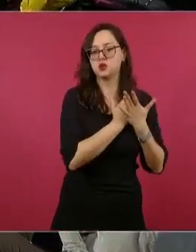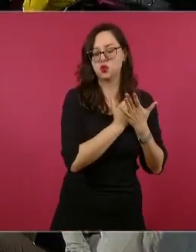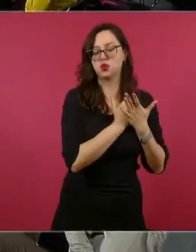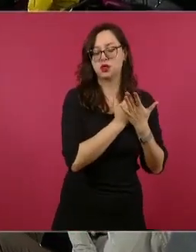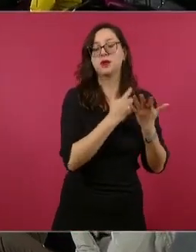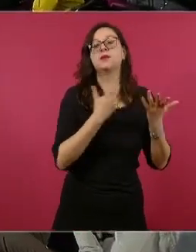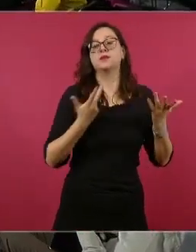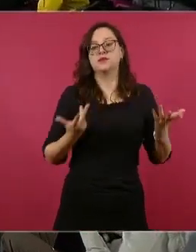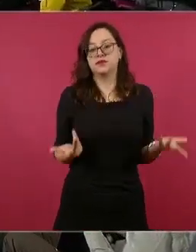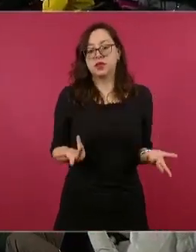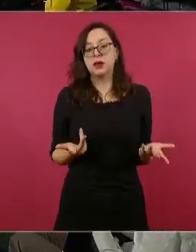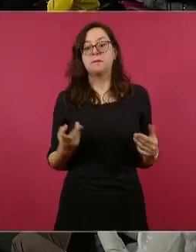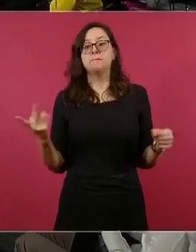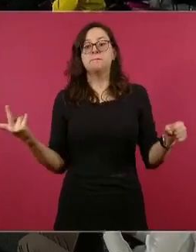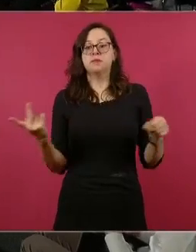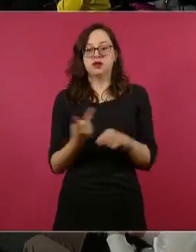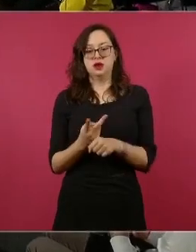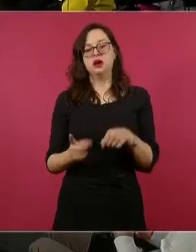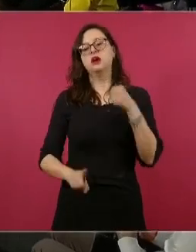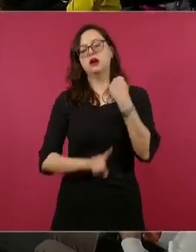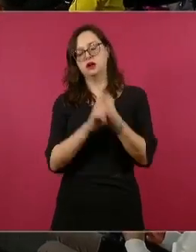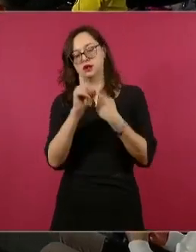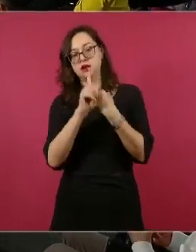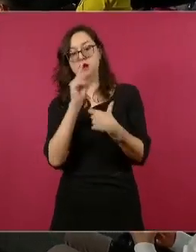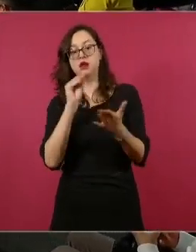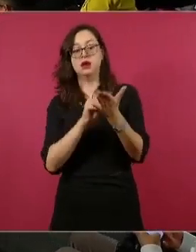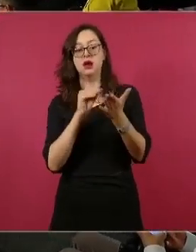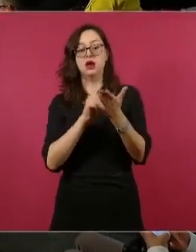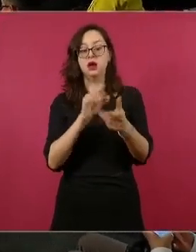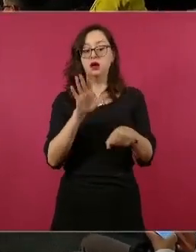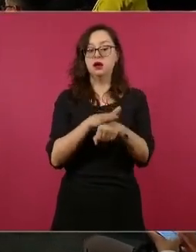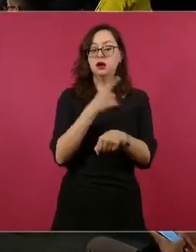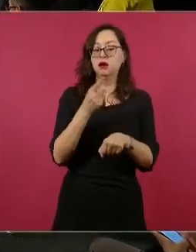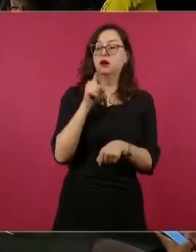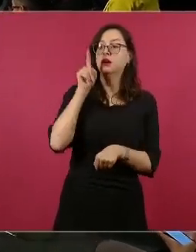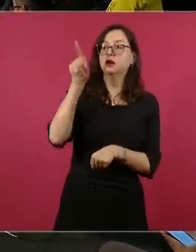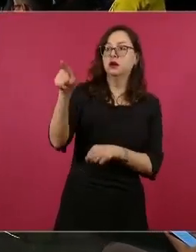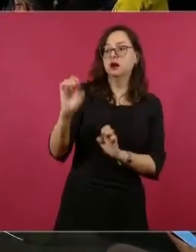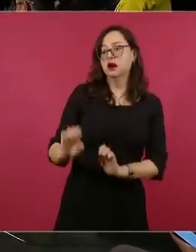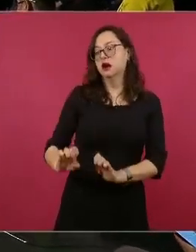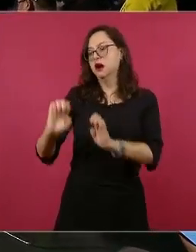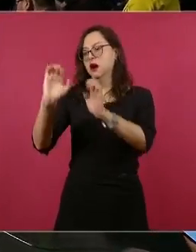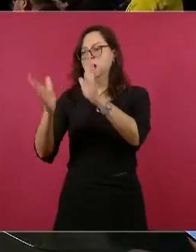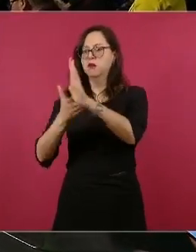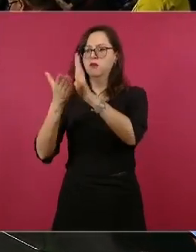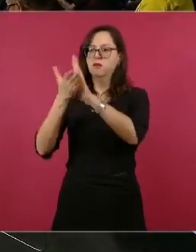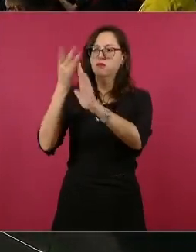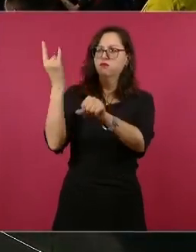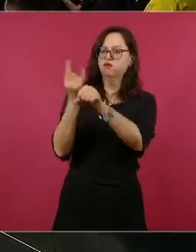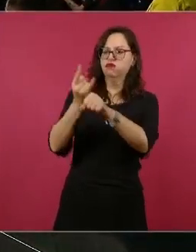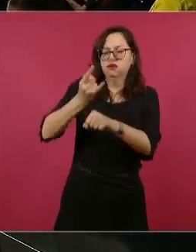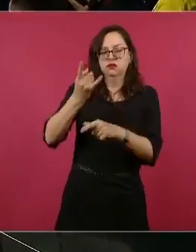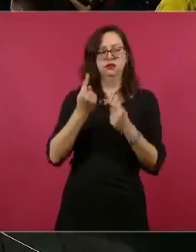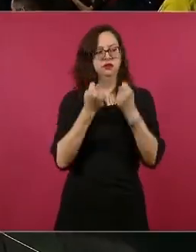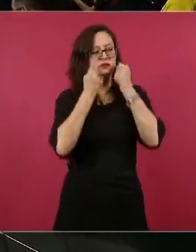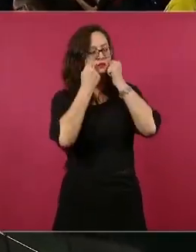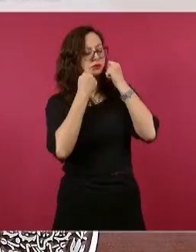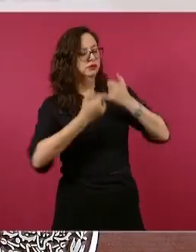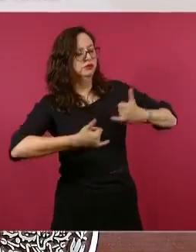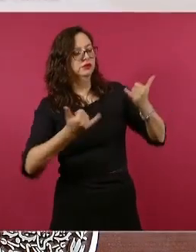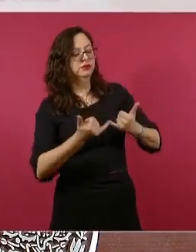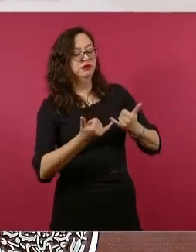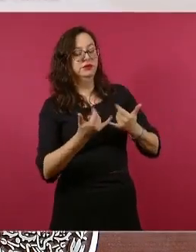inmobiliarios a seguir los lineamientos. Hubo quien sí hubo, hizo cambios del